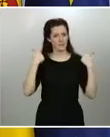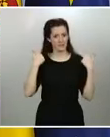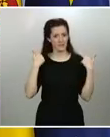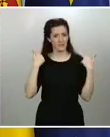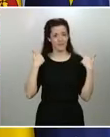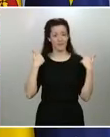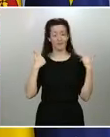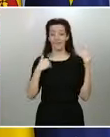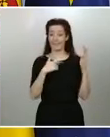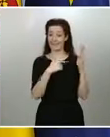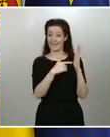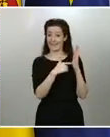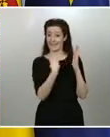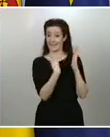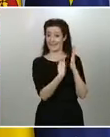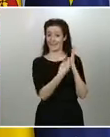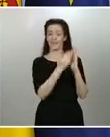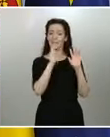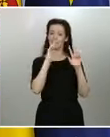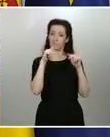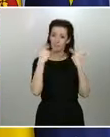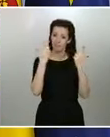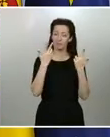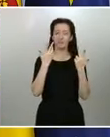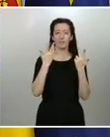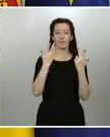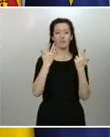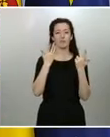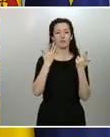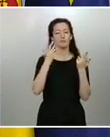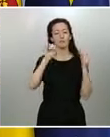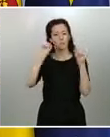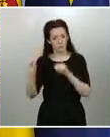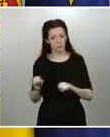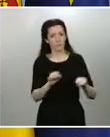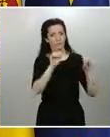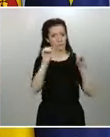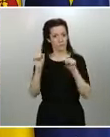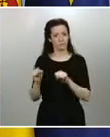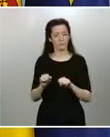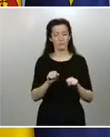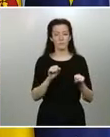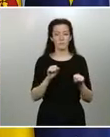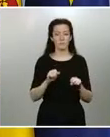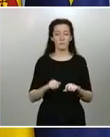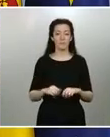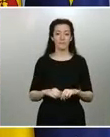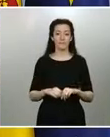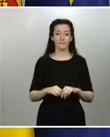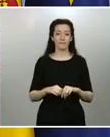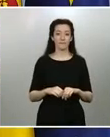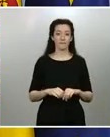plantear estos instrumentos de protección la fuerza mayor de la razón de fuerza mayor que tiene que ver con la